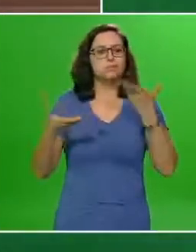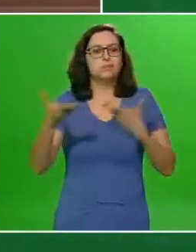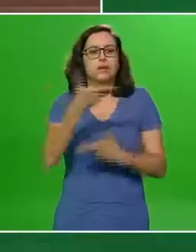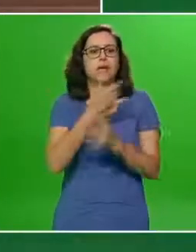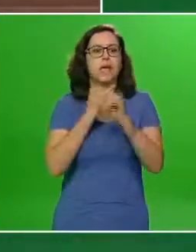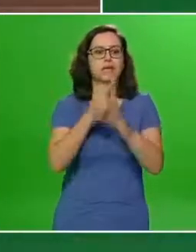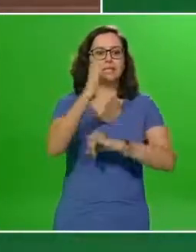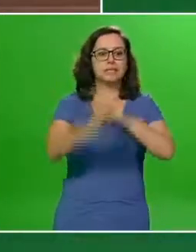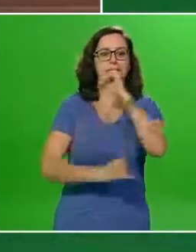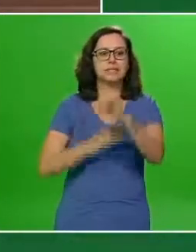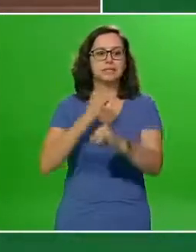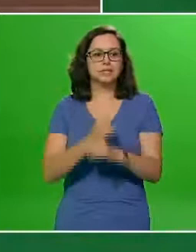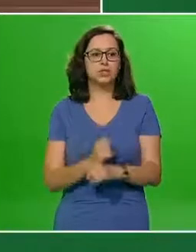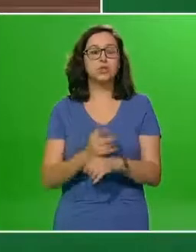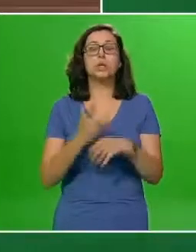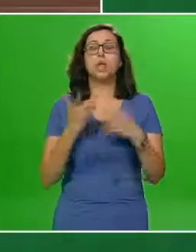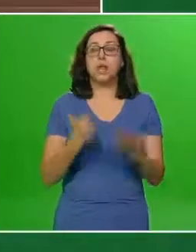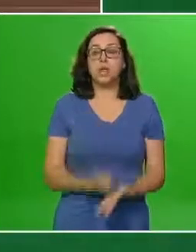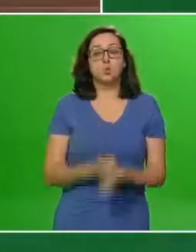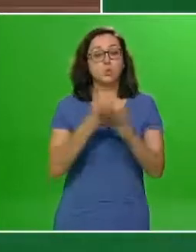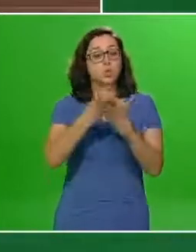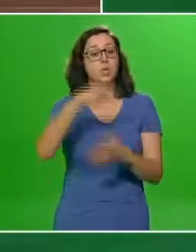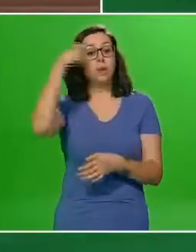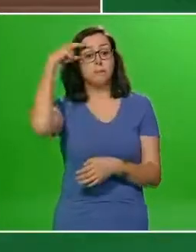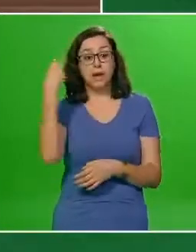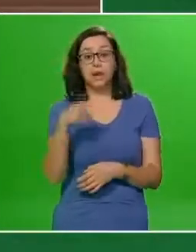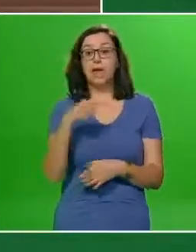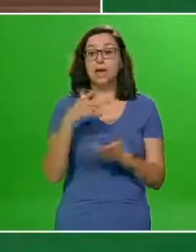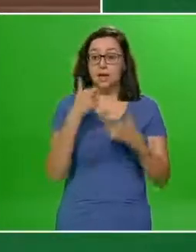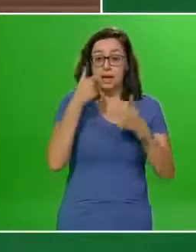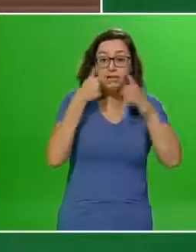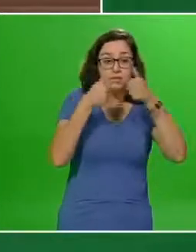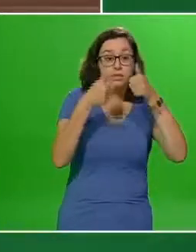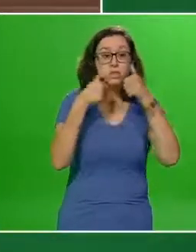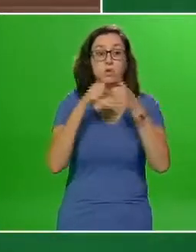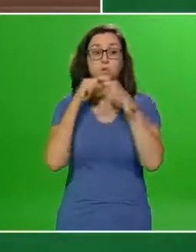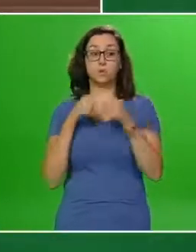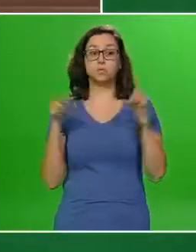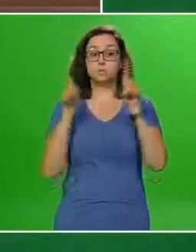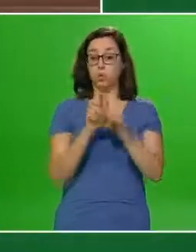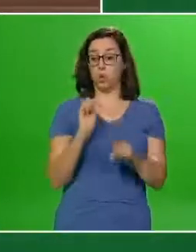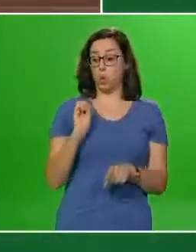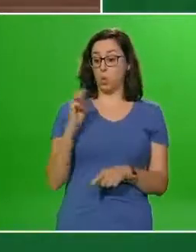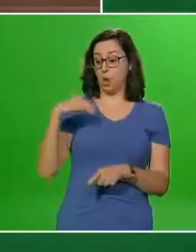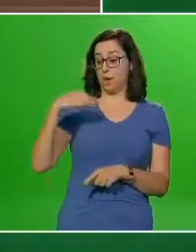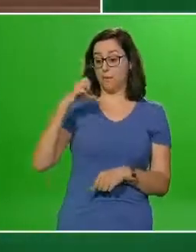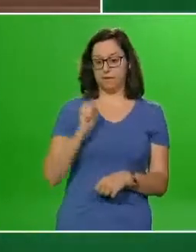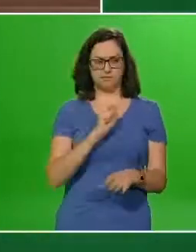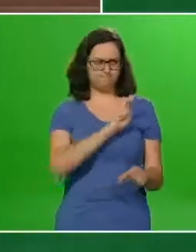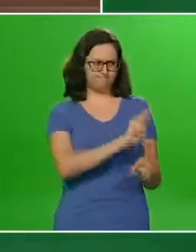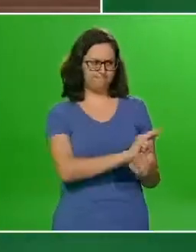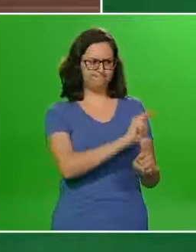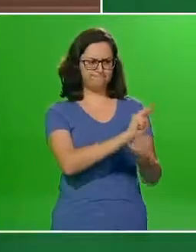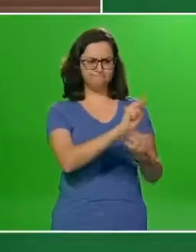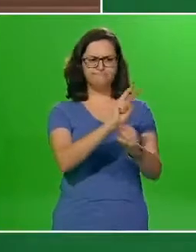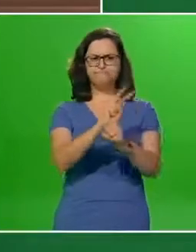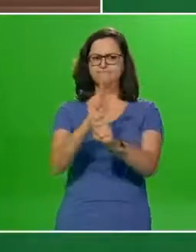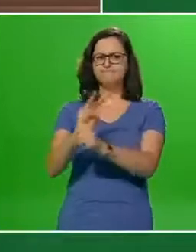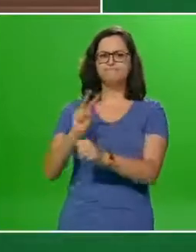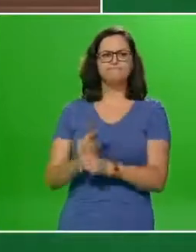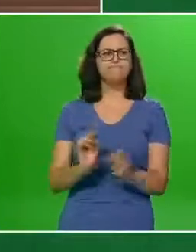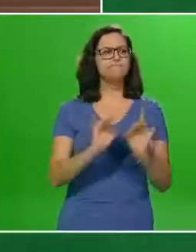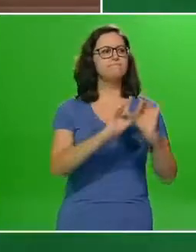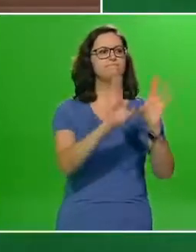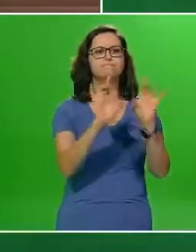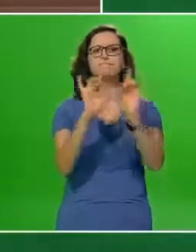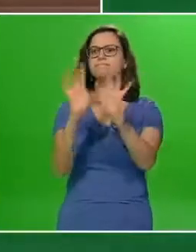organismos internacionales, especialmente la Organización Mundial de la Salud también tiene un sistema de vigilancia de estos eventos,